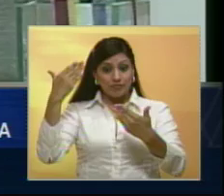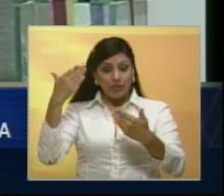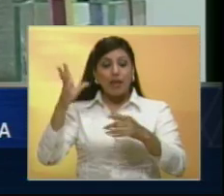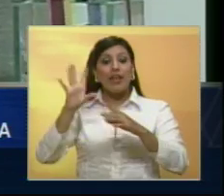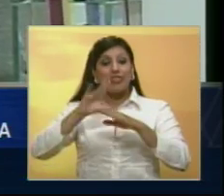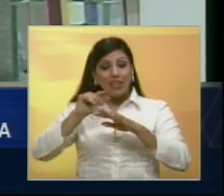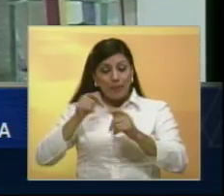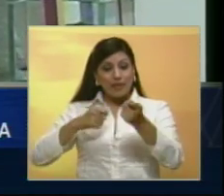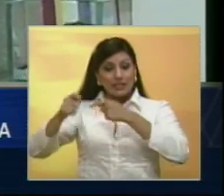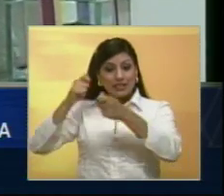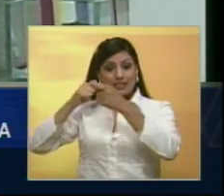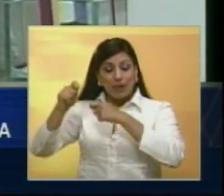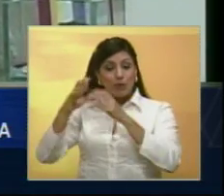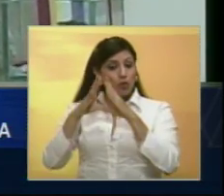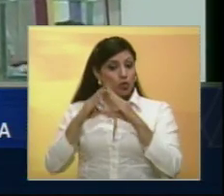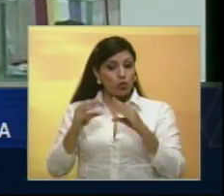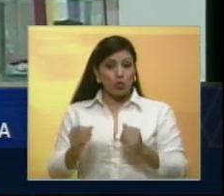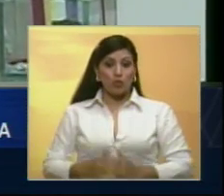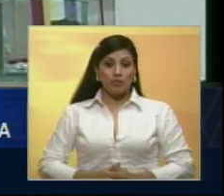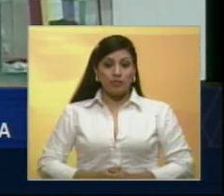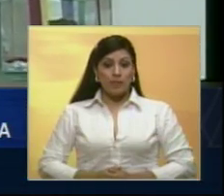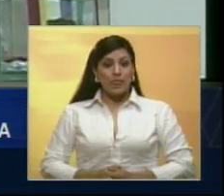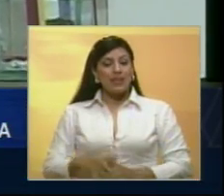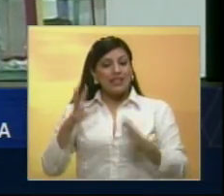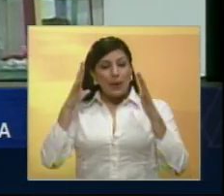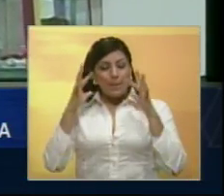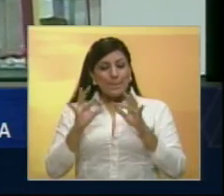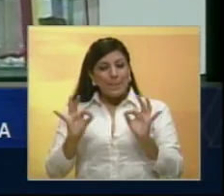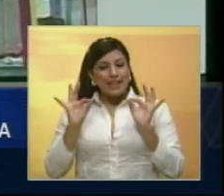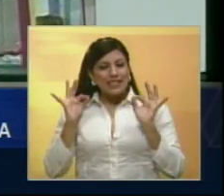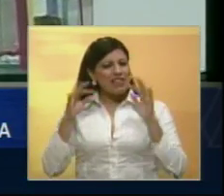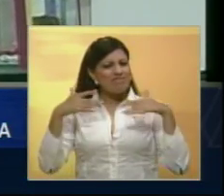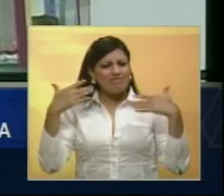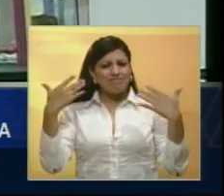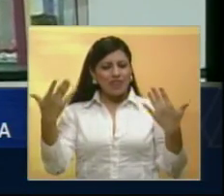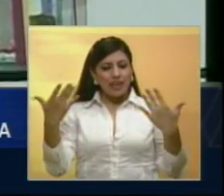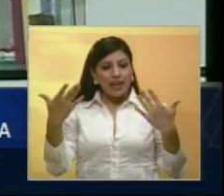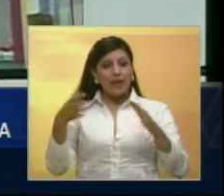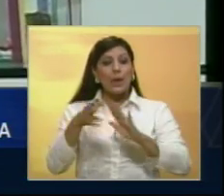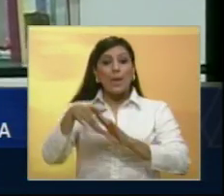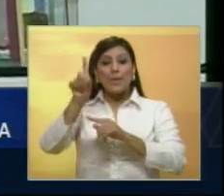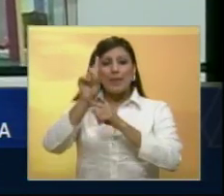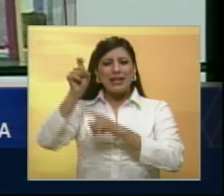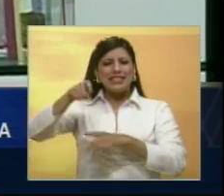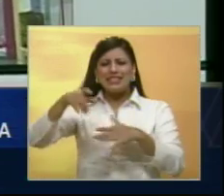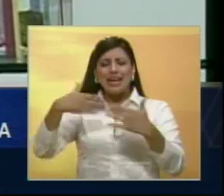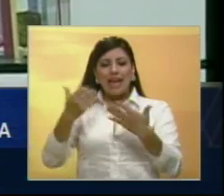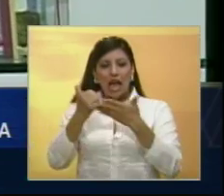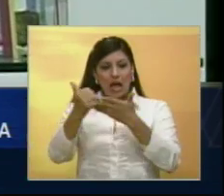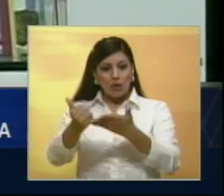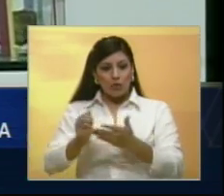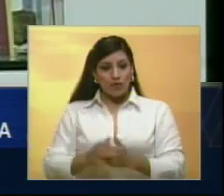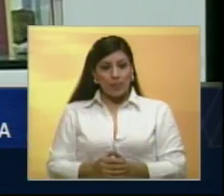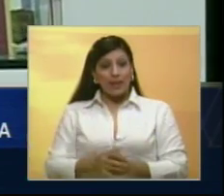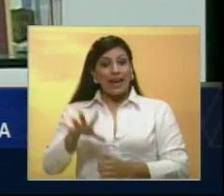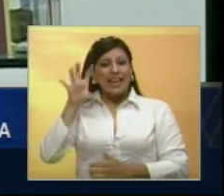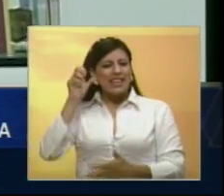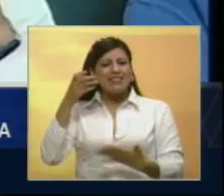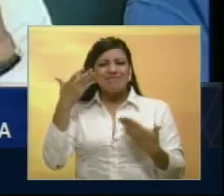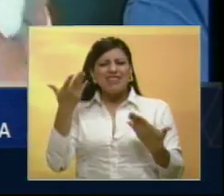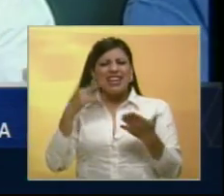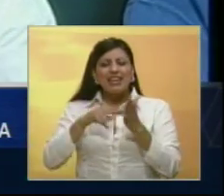y comercialización, con especial énfasis en los bienes de primera necesidad.